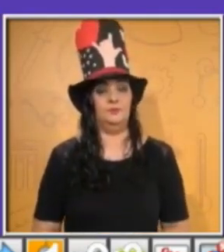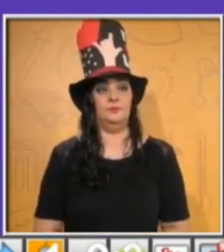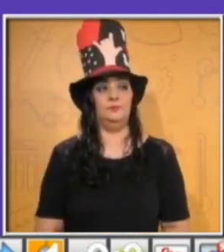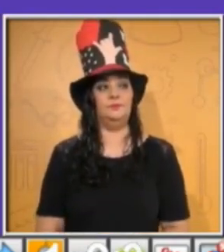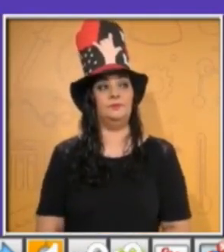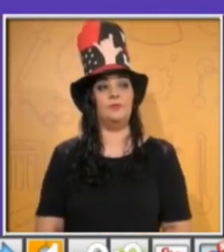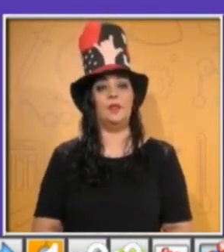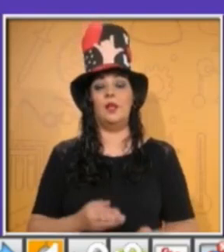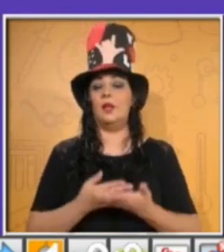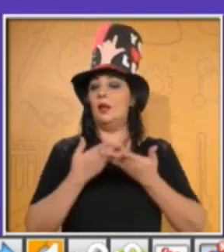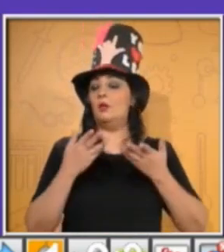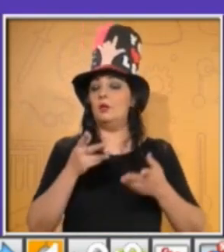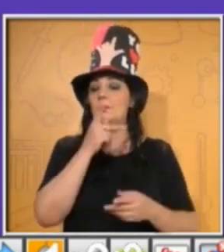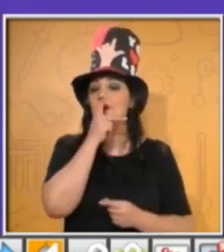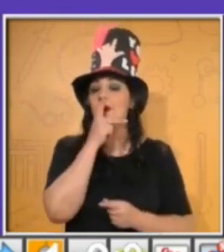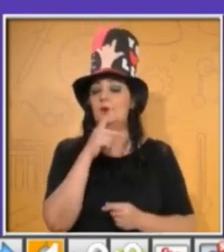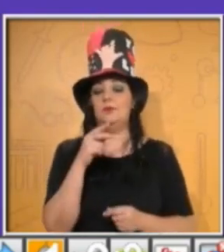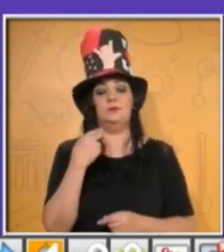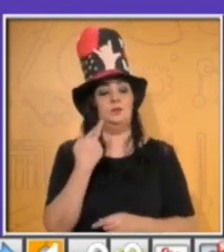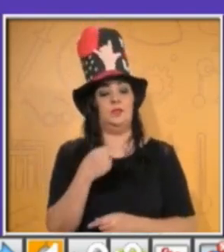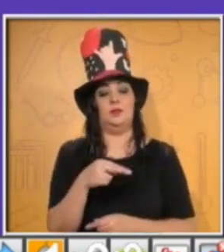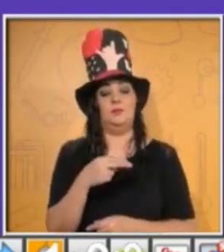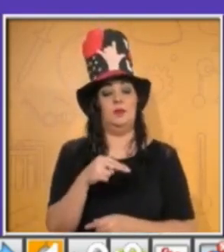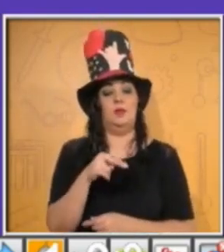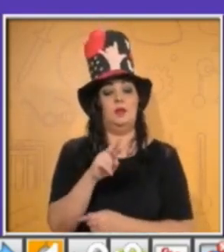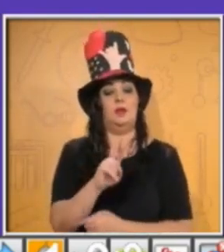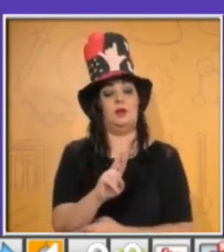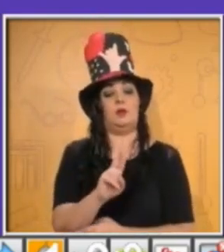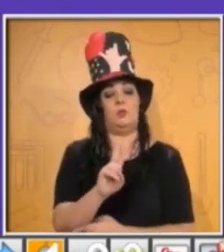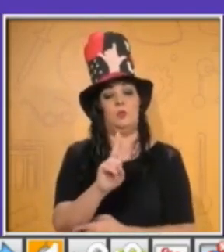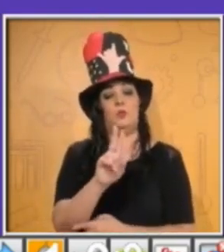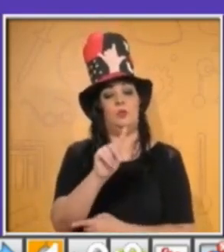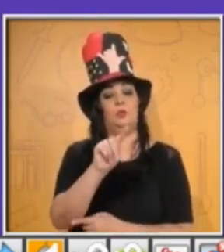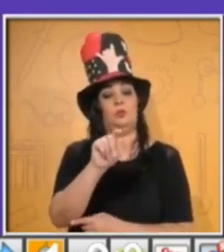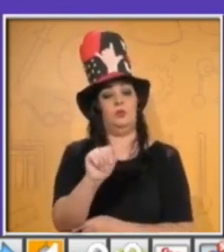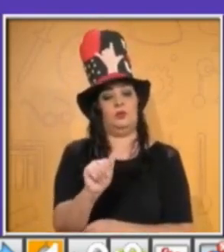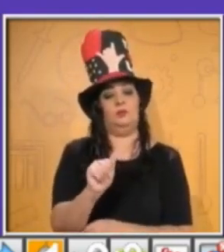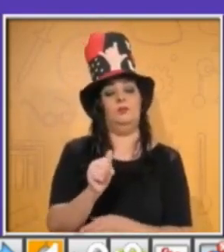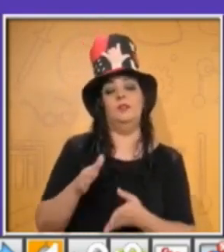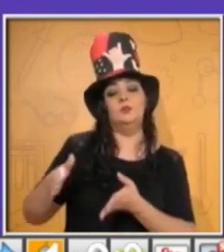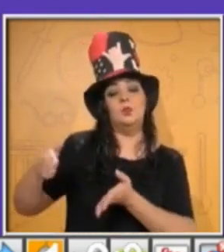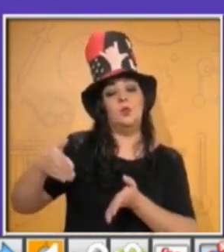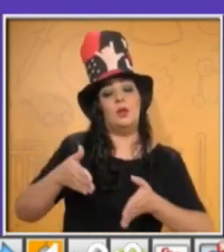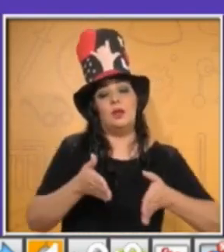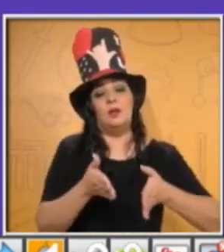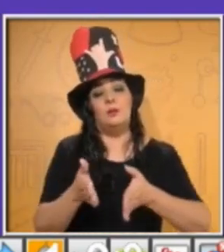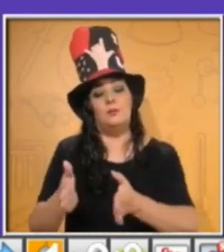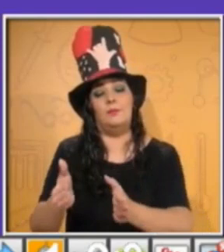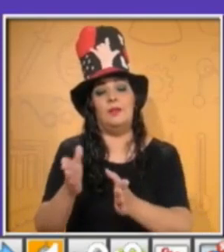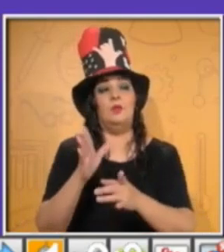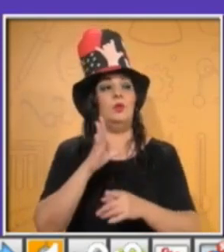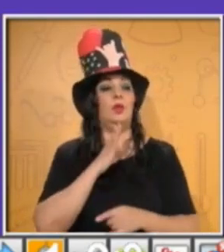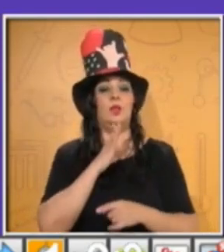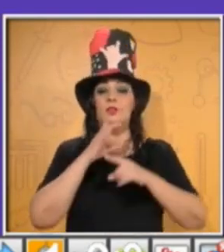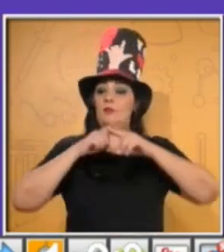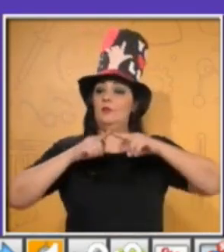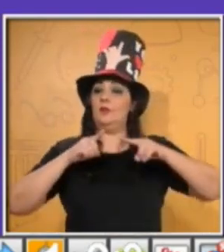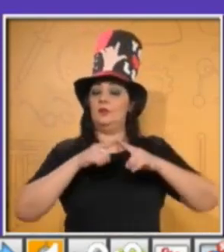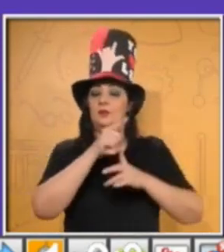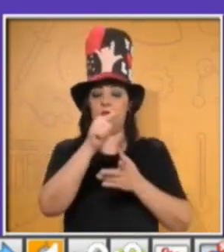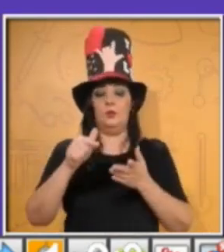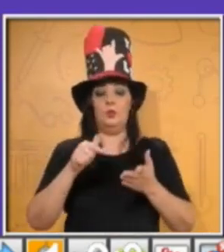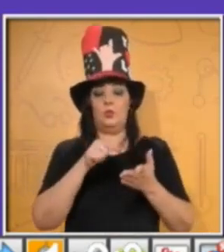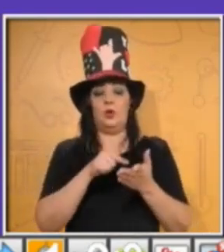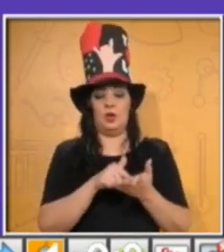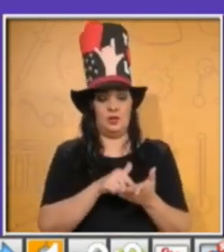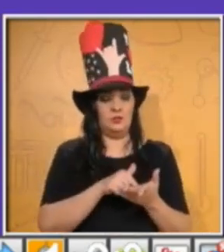El siguiente concepto es la ruta. La ruta es un camino, vía o carretera que une diferentes lugares geográficos